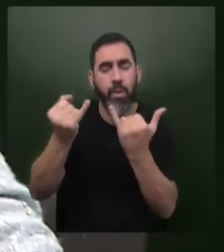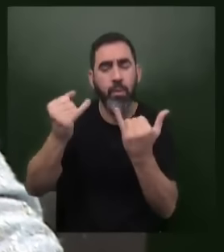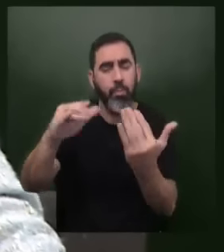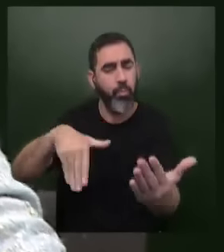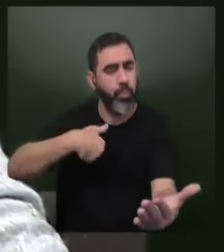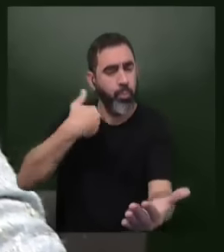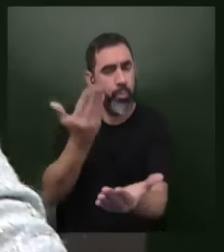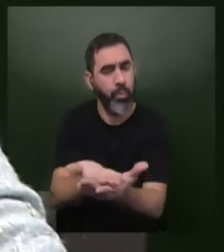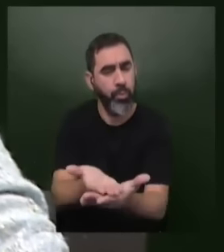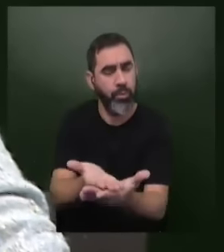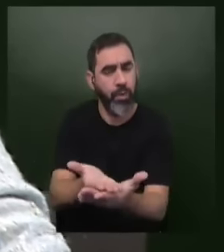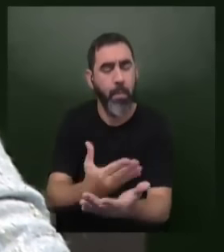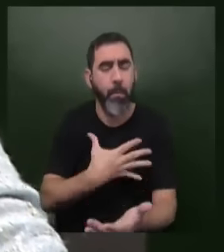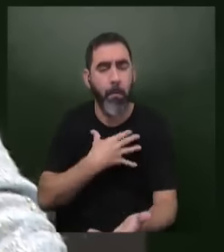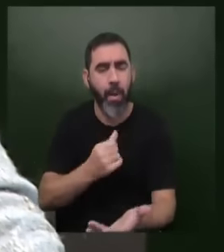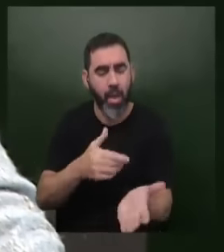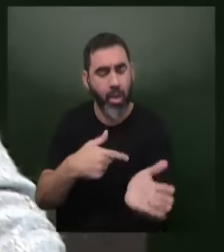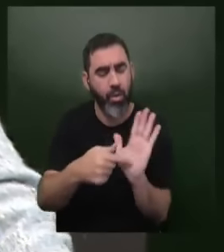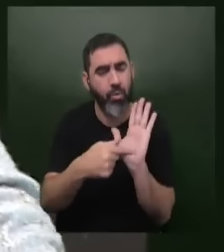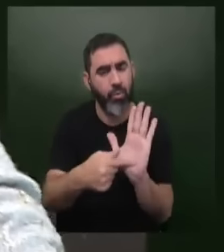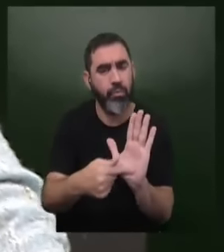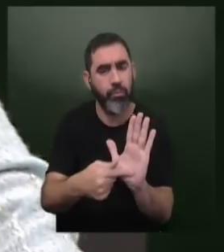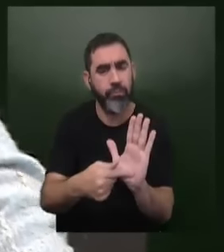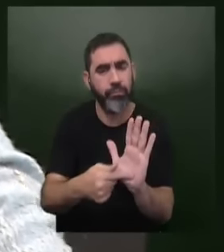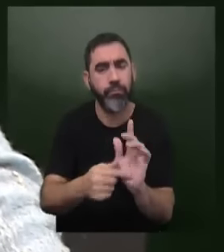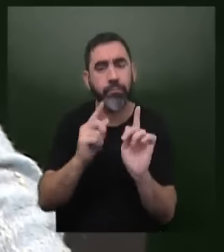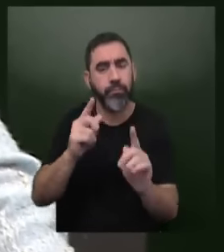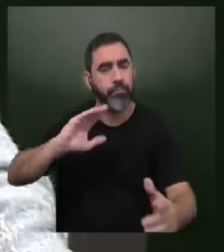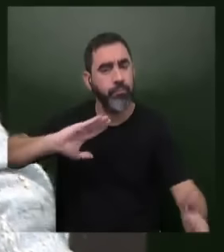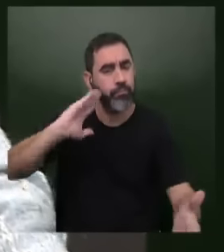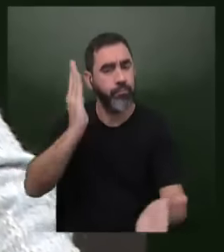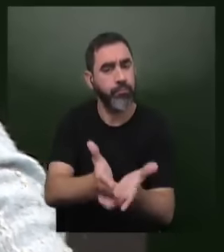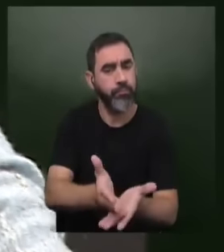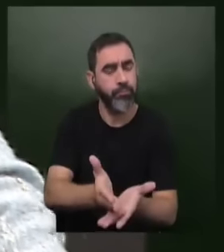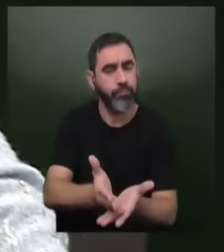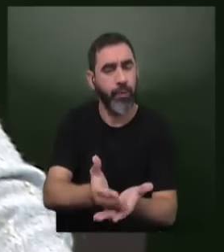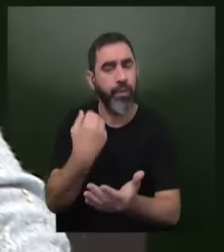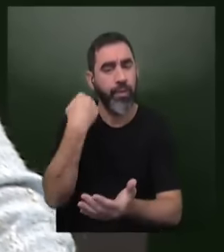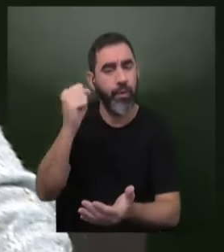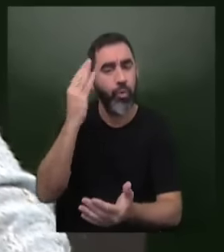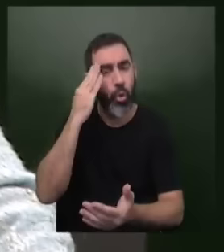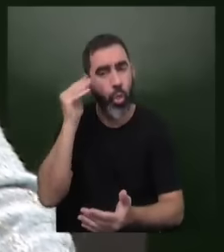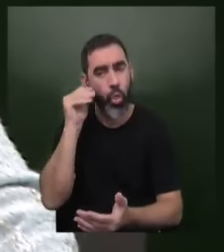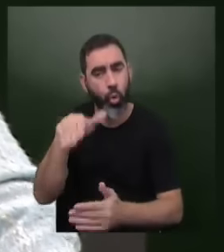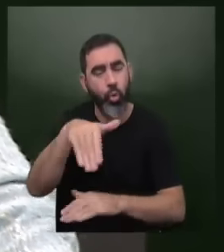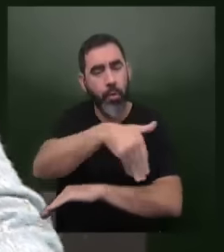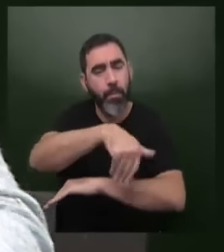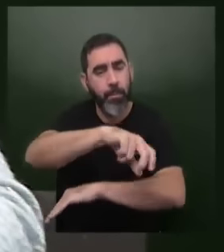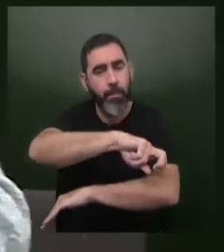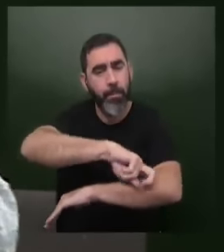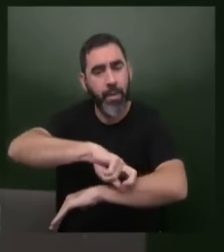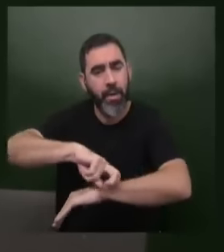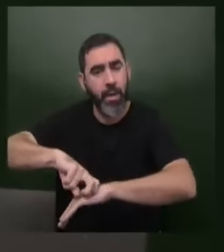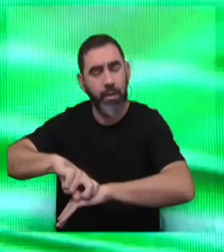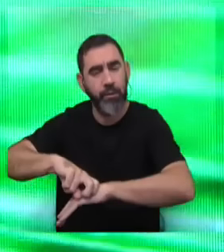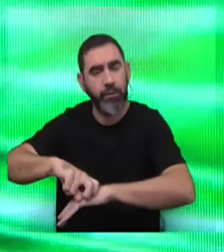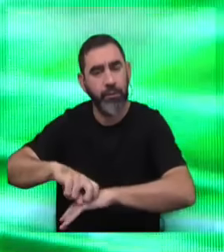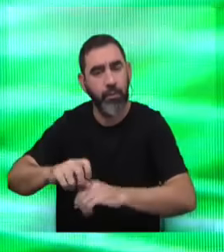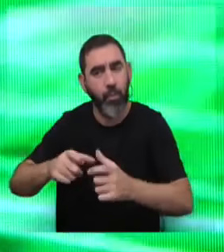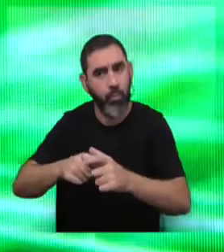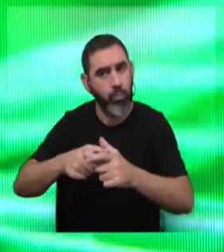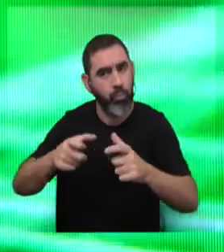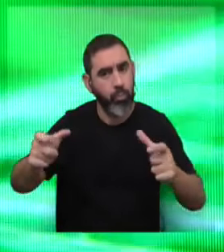de de un legislador de Partido Nacional que decía eh que habría que penalizar es decir que sea delito dormir en la calle sobre todo dado el incremento